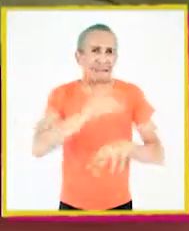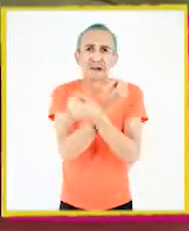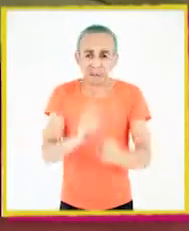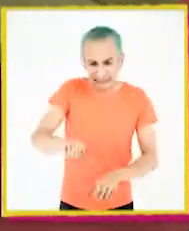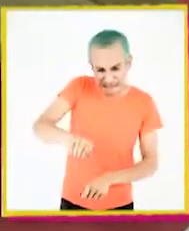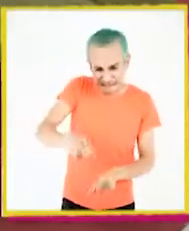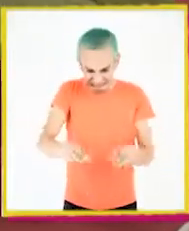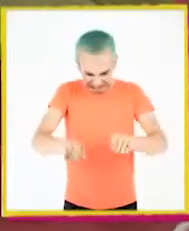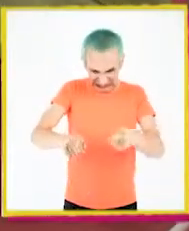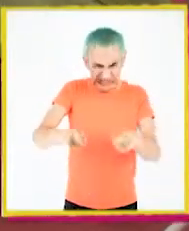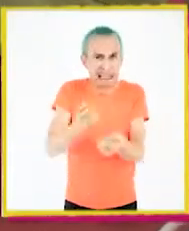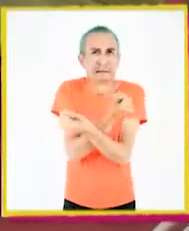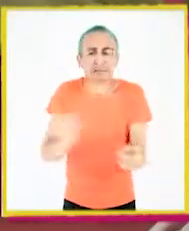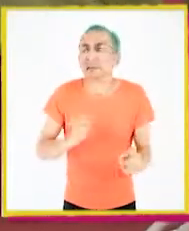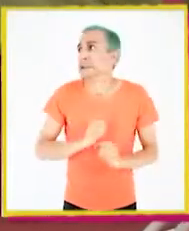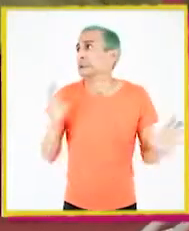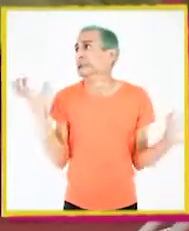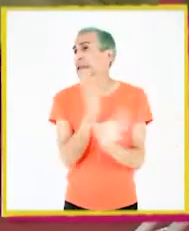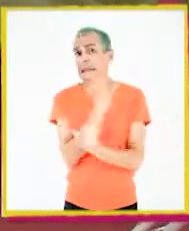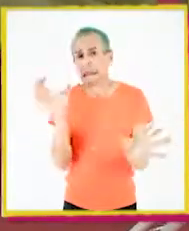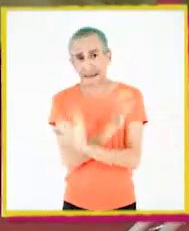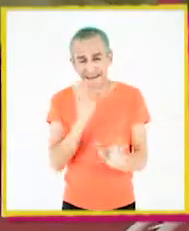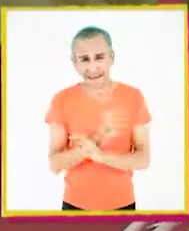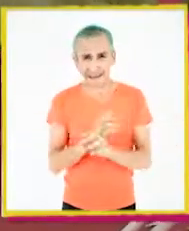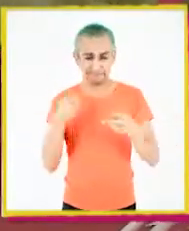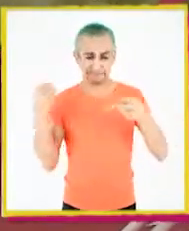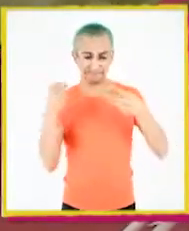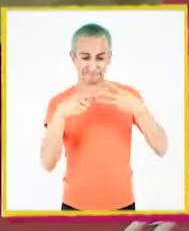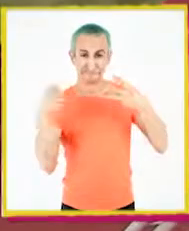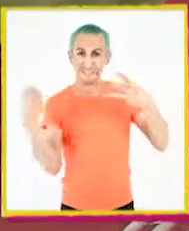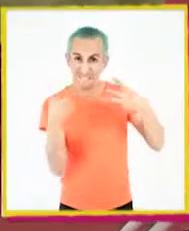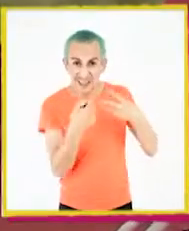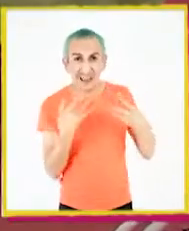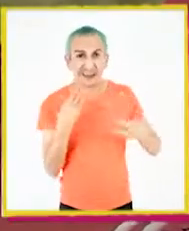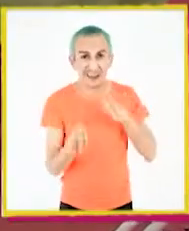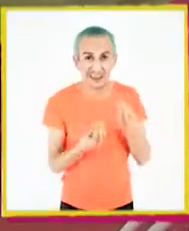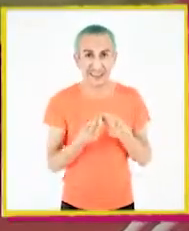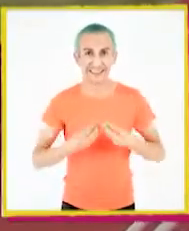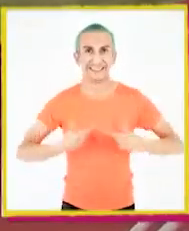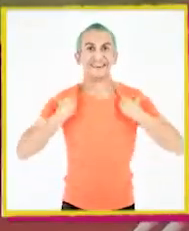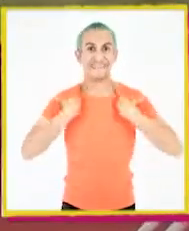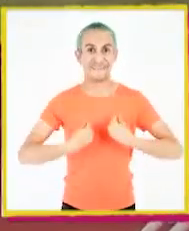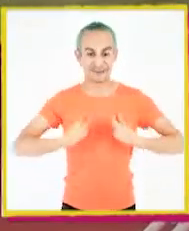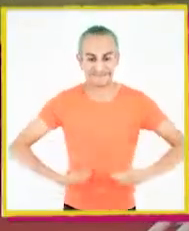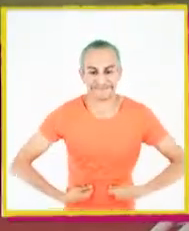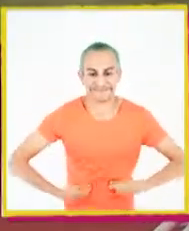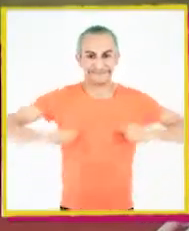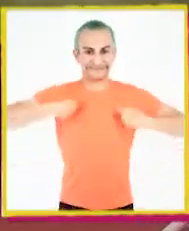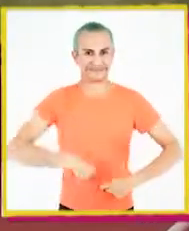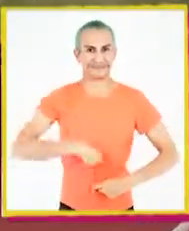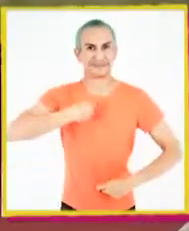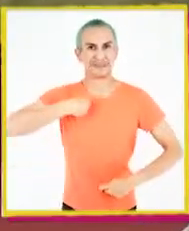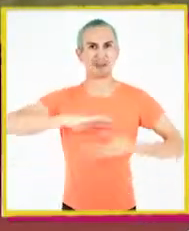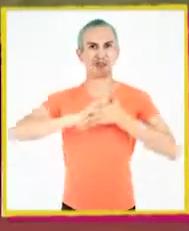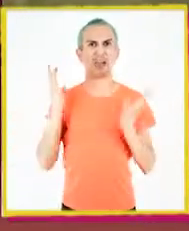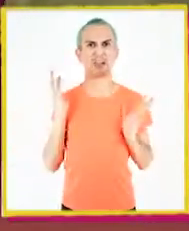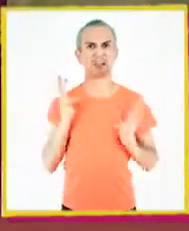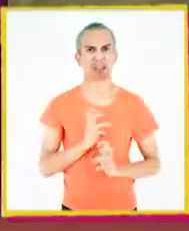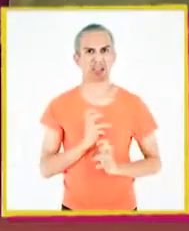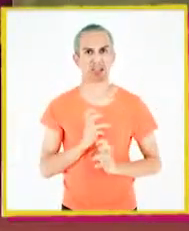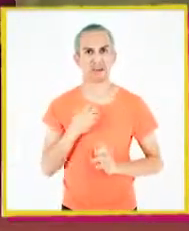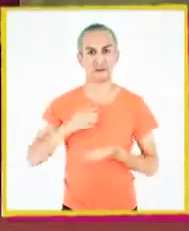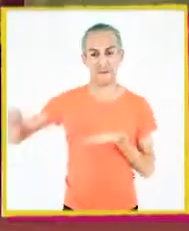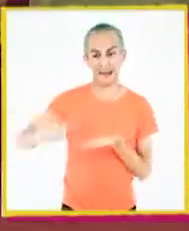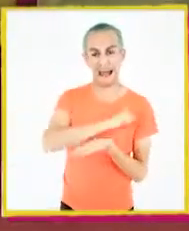no pude regularla. Oh, fue terrible, de verdad. Bueno, y finalmente, la blusa que me quería poner estaba toda